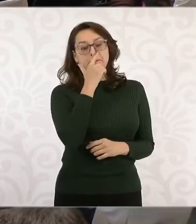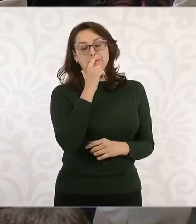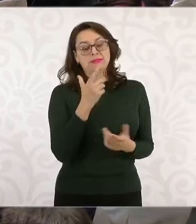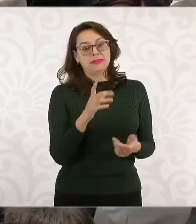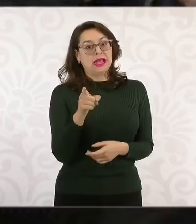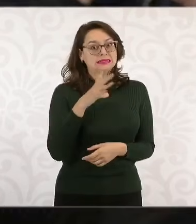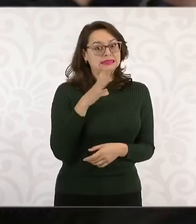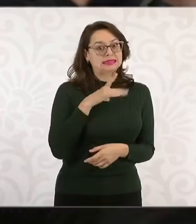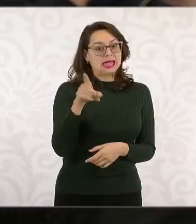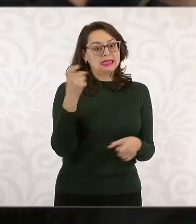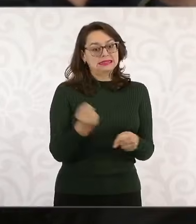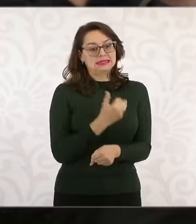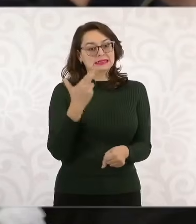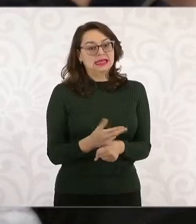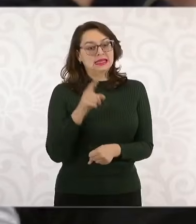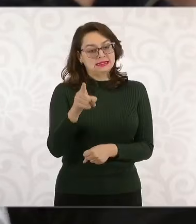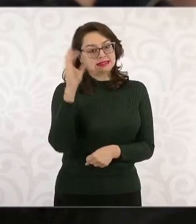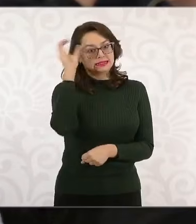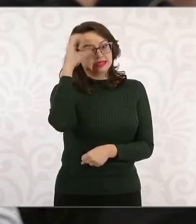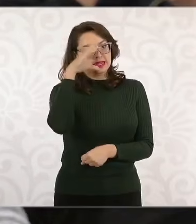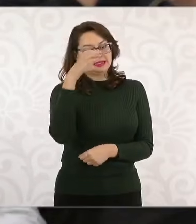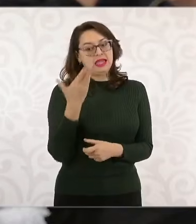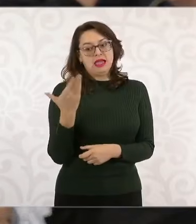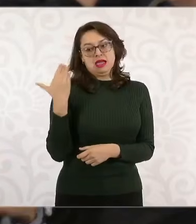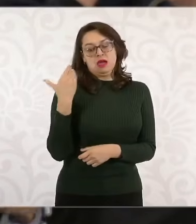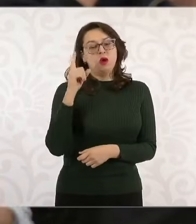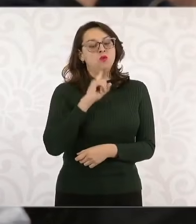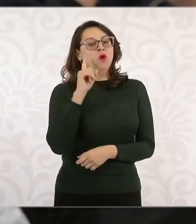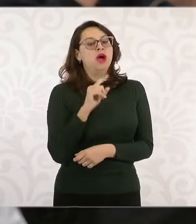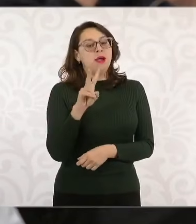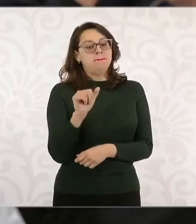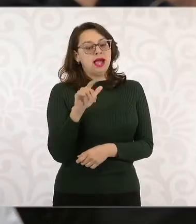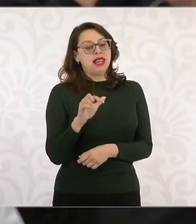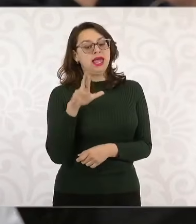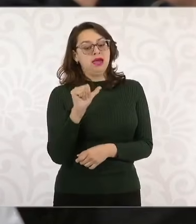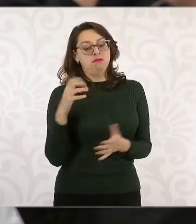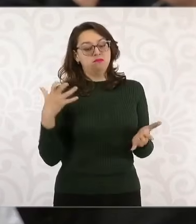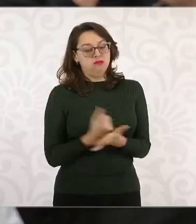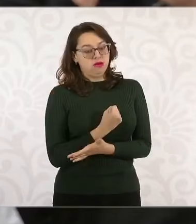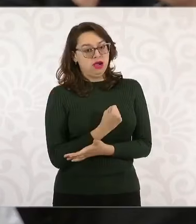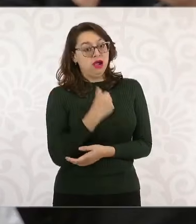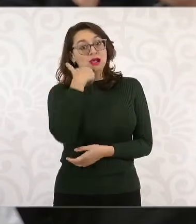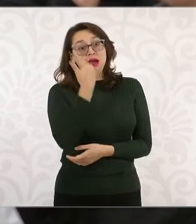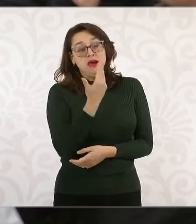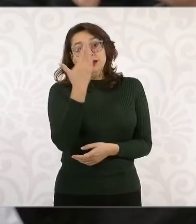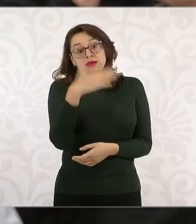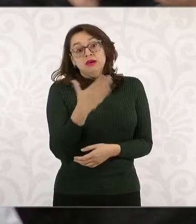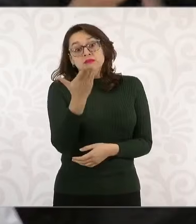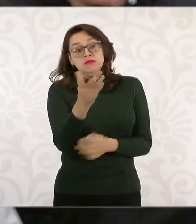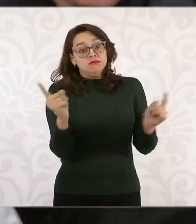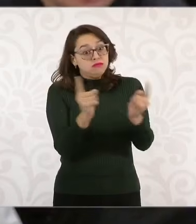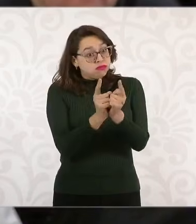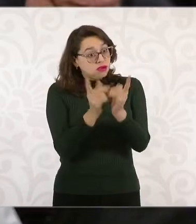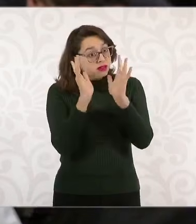y bueno, se referían a Valeria Palacios Cruz, esta joven que ganó esta medalla de educación, saber si se ha reunido con ella, dijo